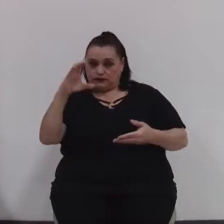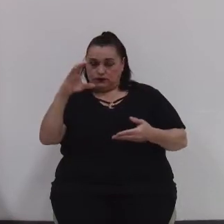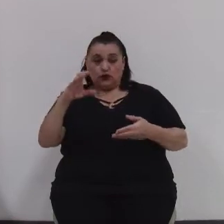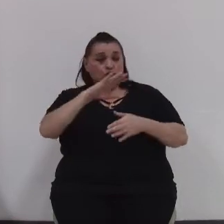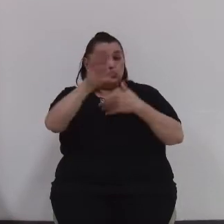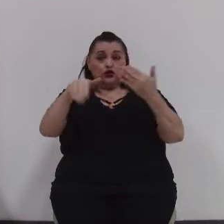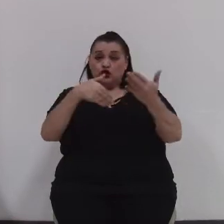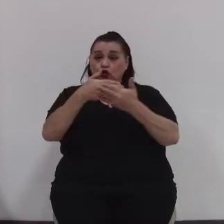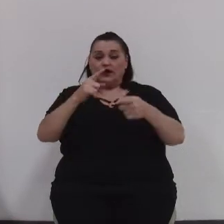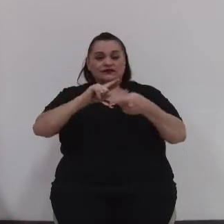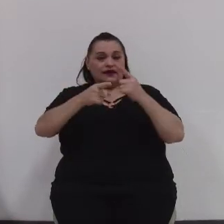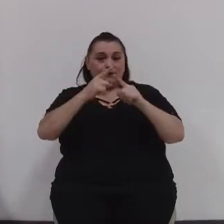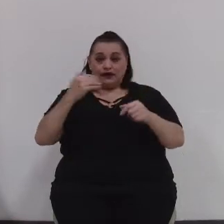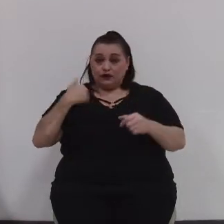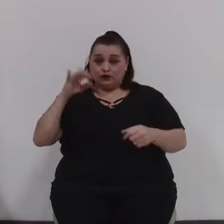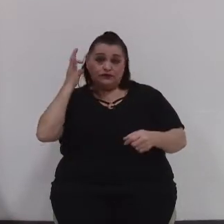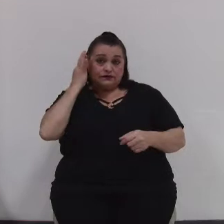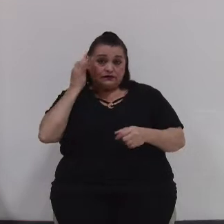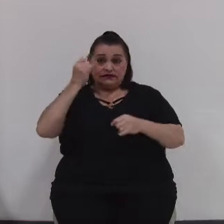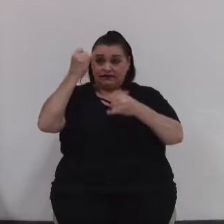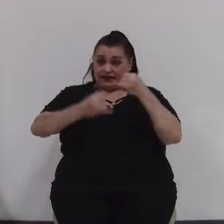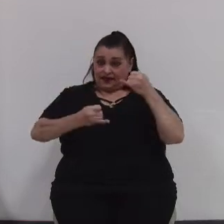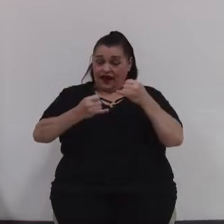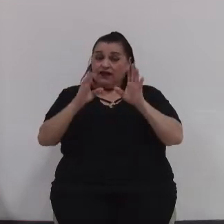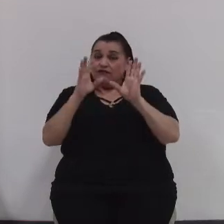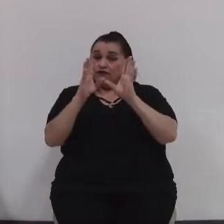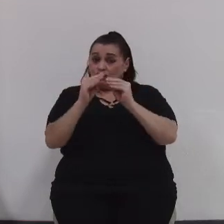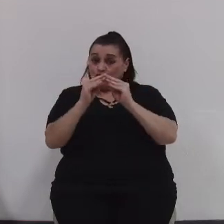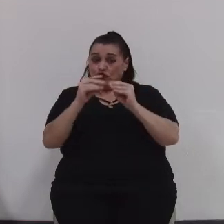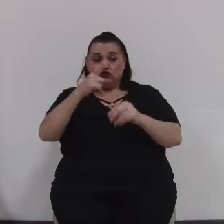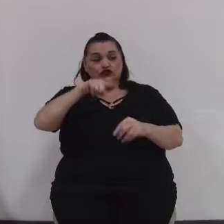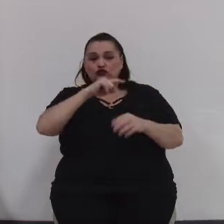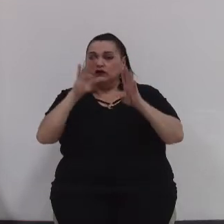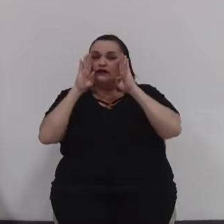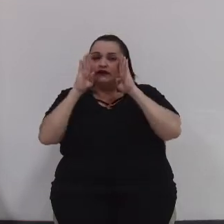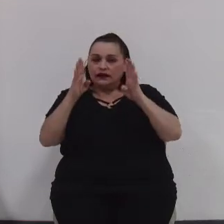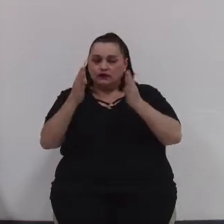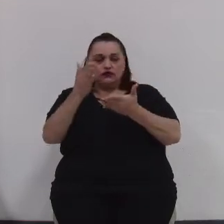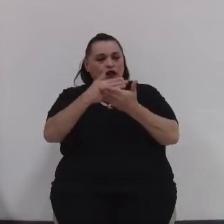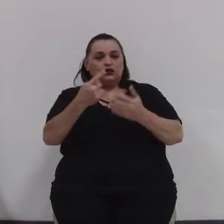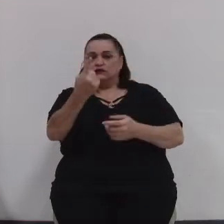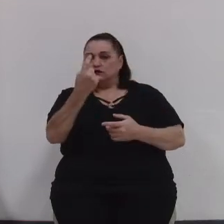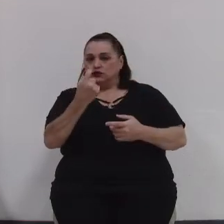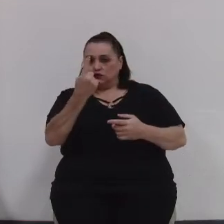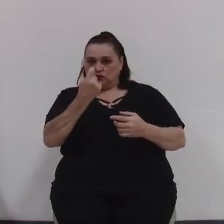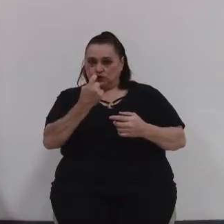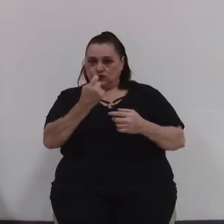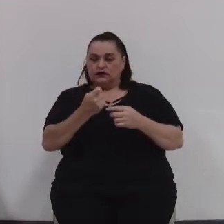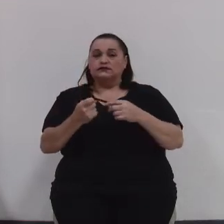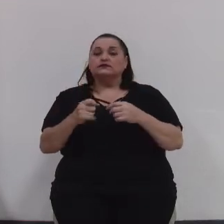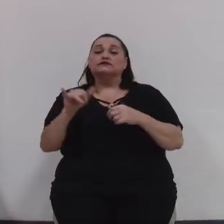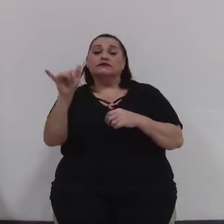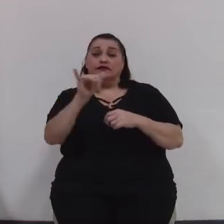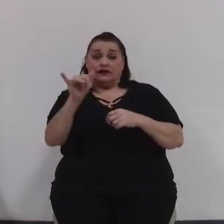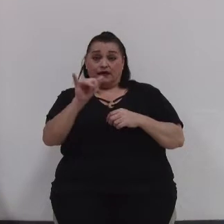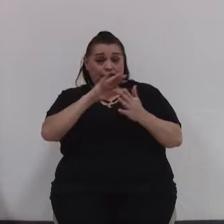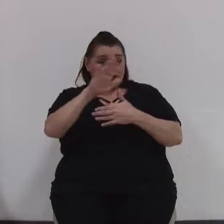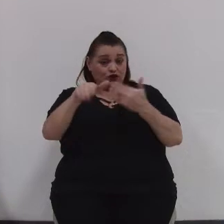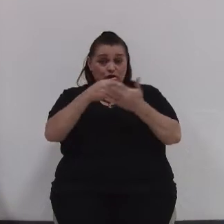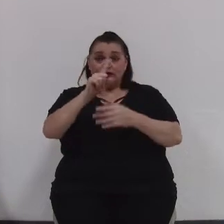todas nuestras amigas y amigos, al finalizar el foro, estaremos atendiendo algunas de sus consultas. En todo caso, todas ellas